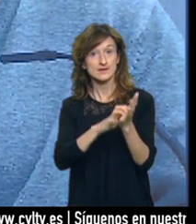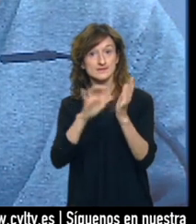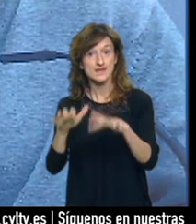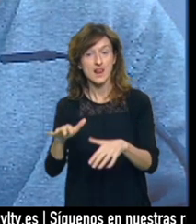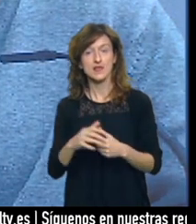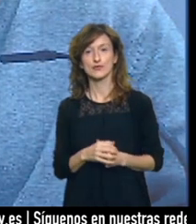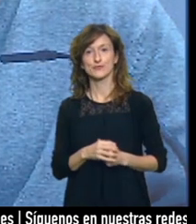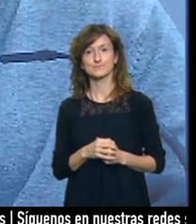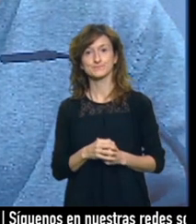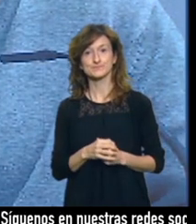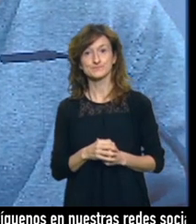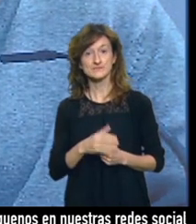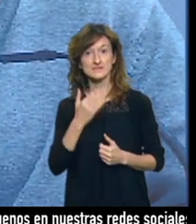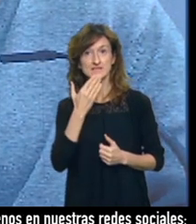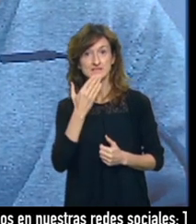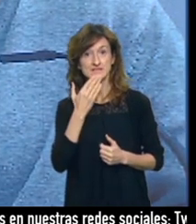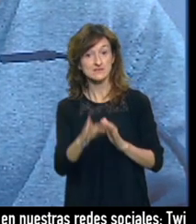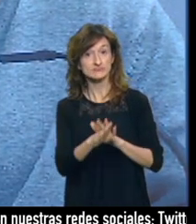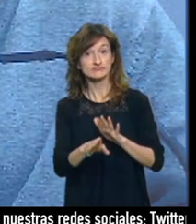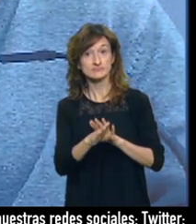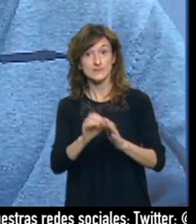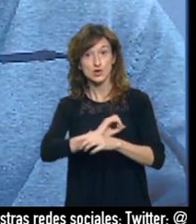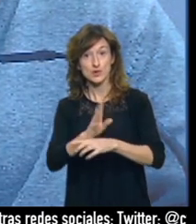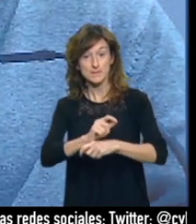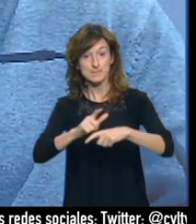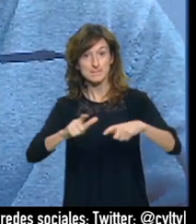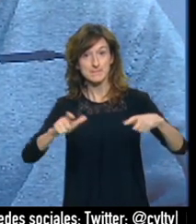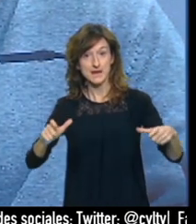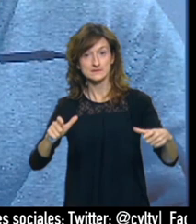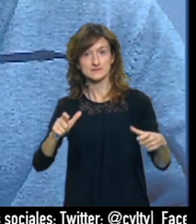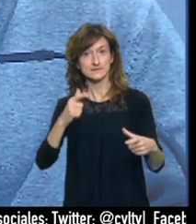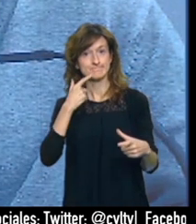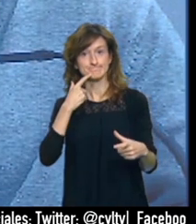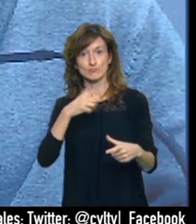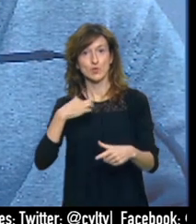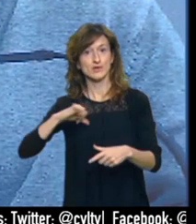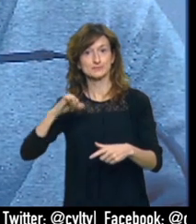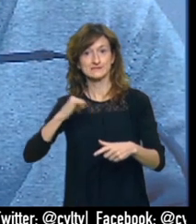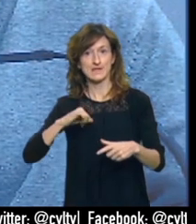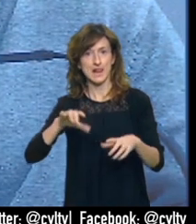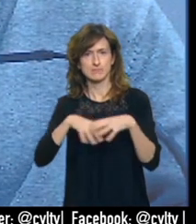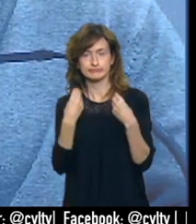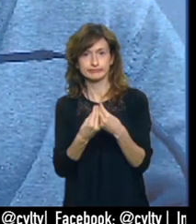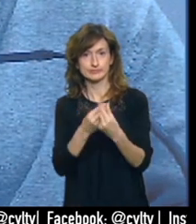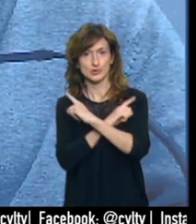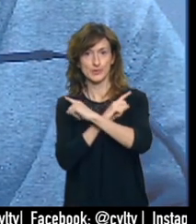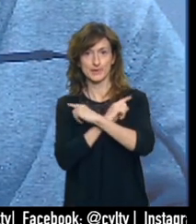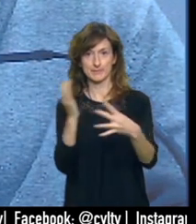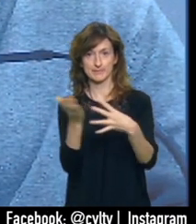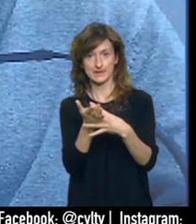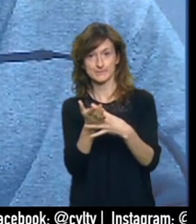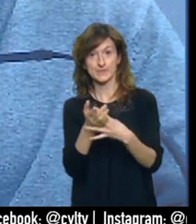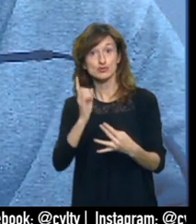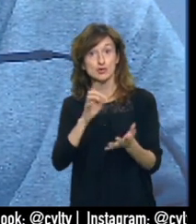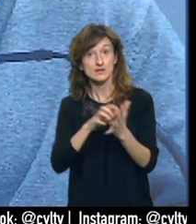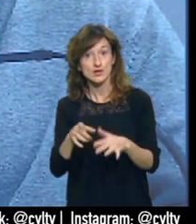León que si vamos al mismo ritmo de contagios, el sistema sanitario entrará en colapso a mediados de noviembre. Y no solo en nuestra